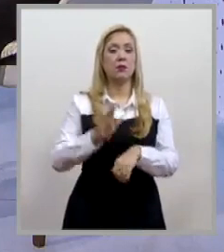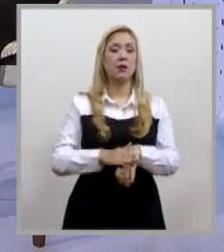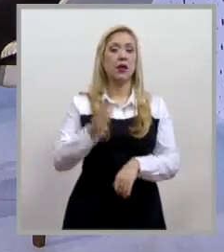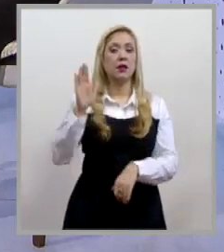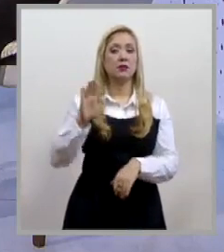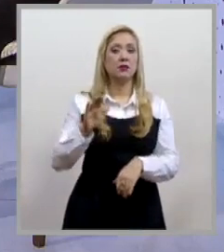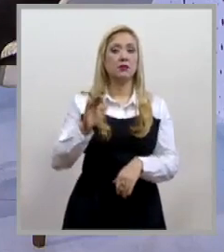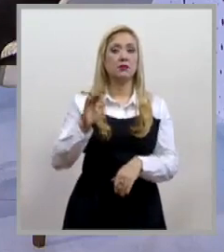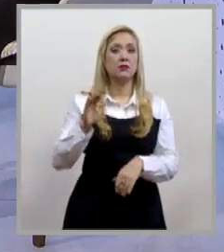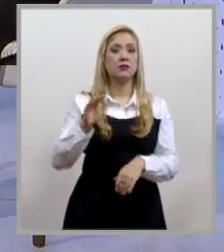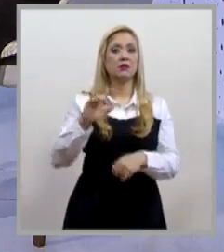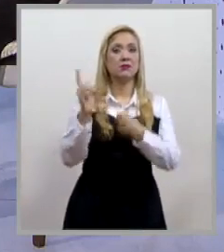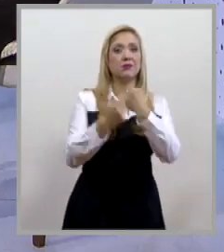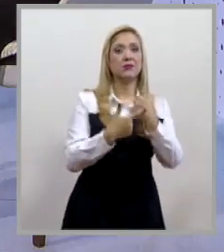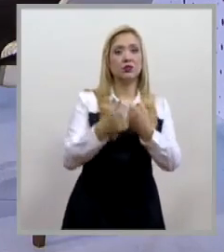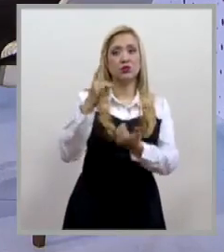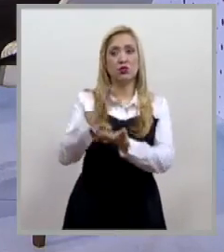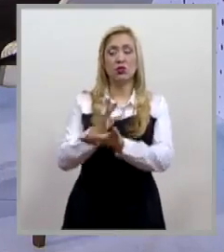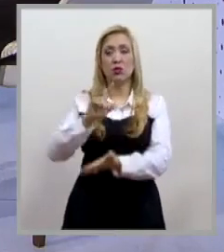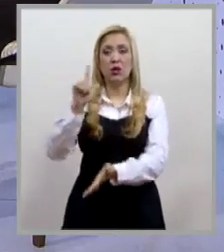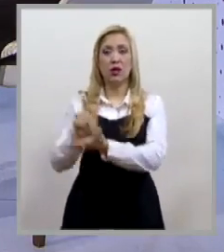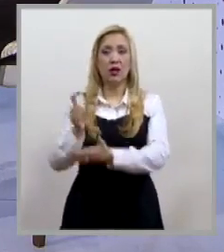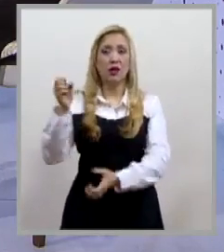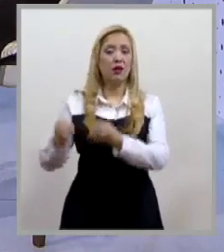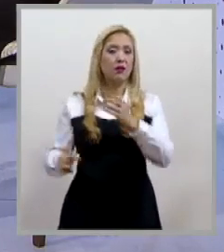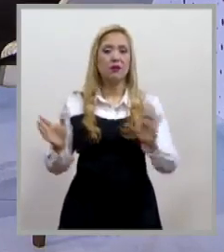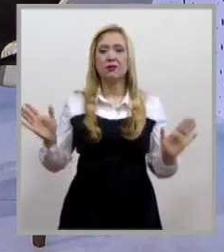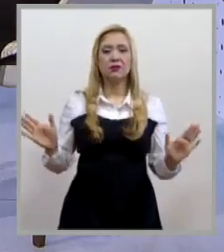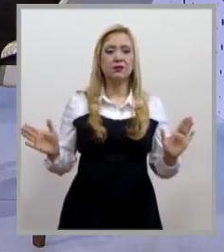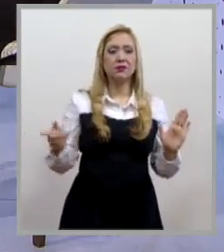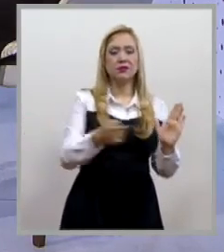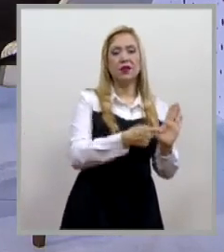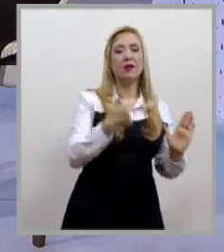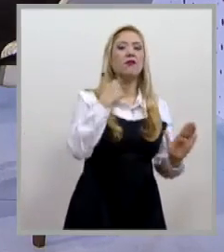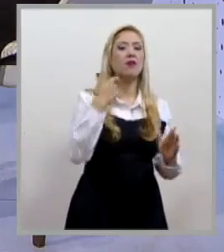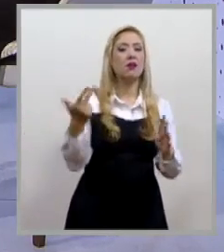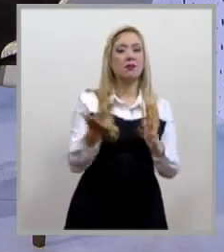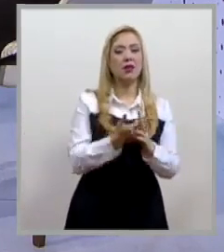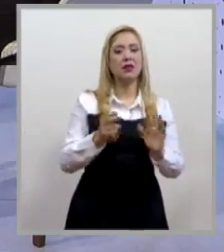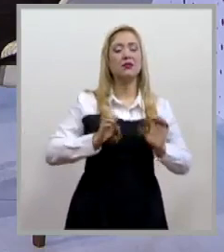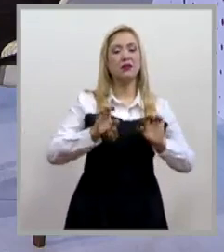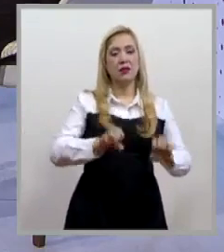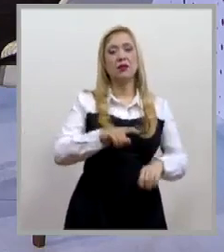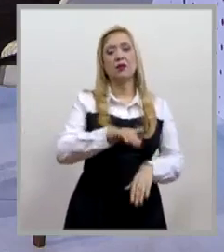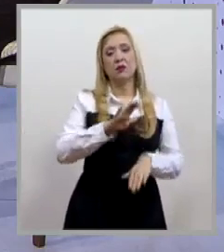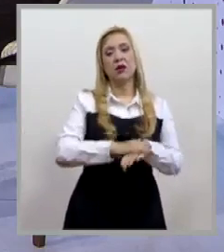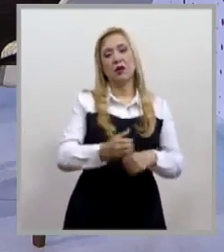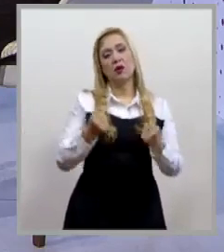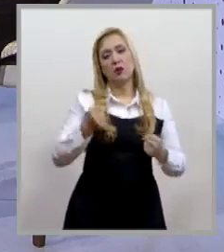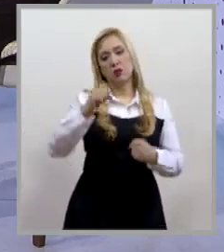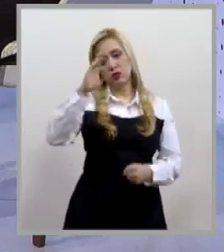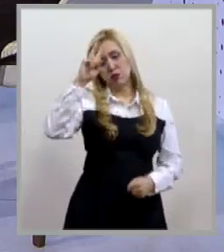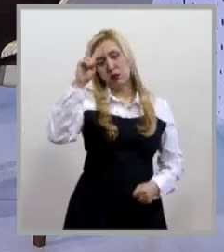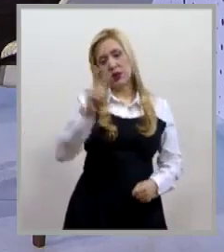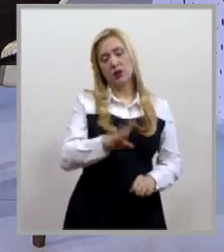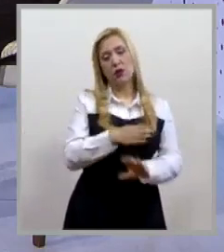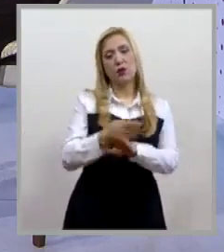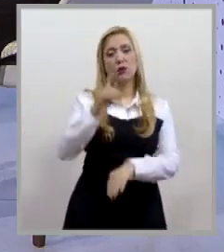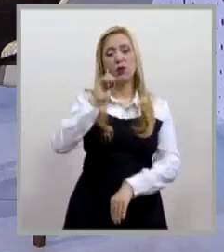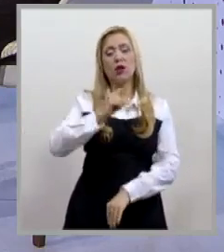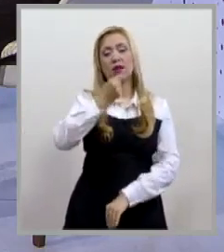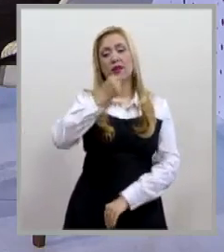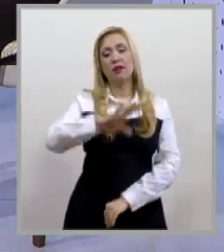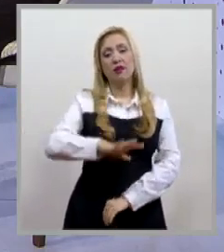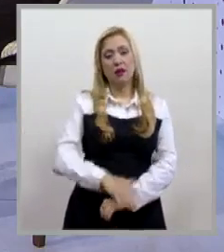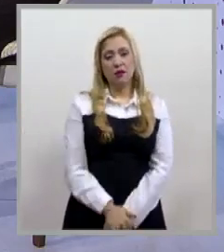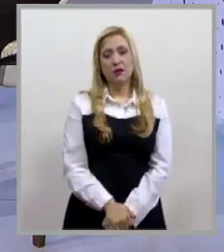de justicia que tenemos que atender de manera muy puntual, porque el feminicidio sí es la violencia más extrema contra las mujeres y niñas. La violencia